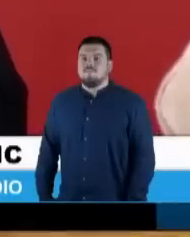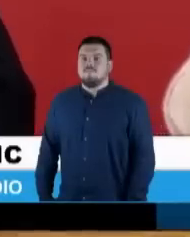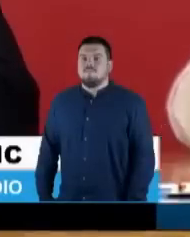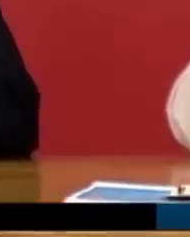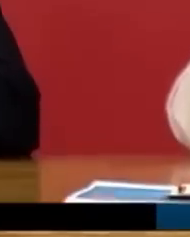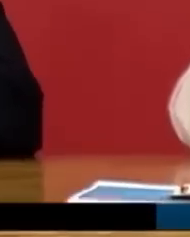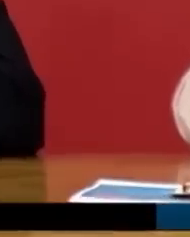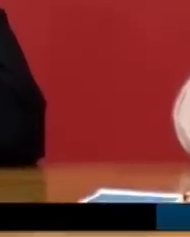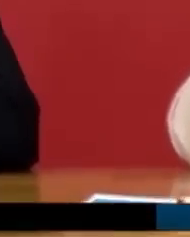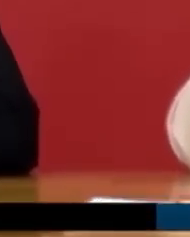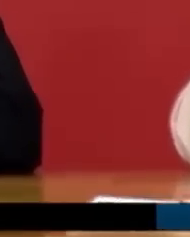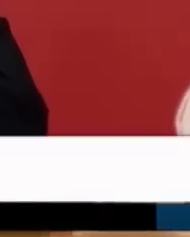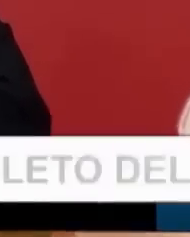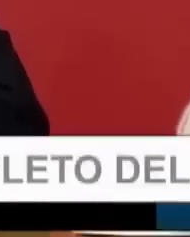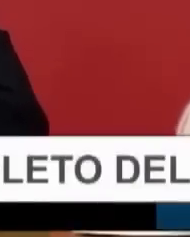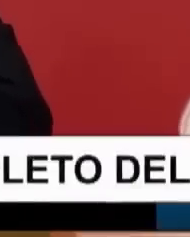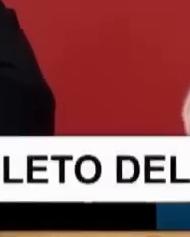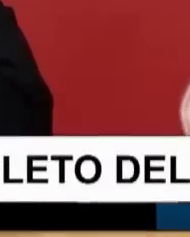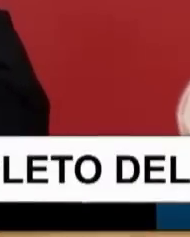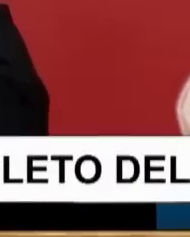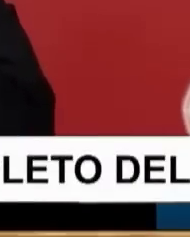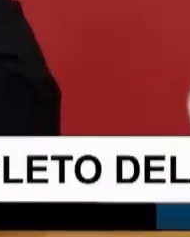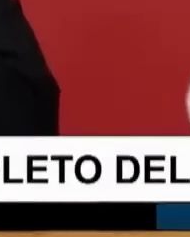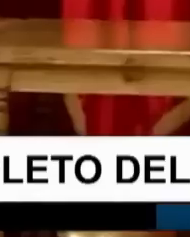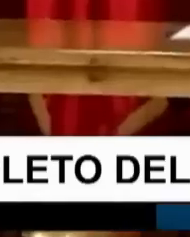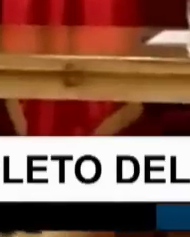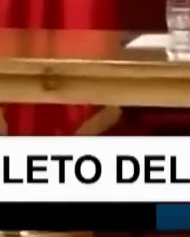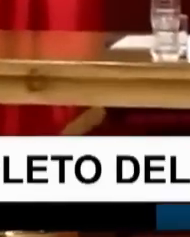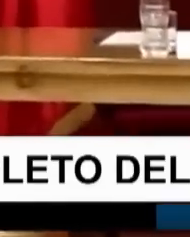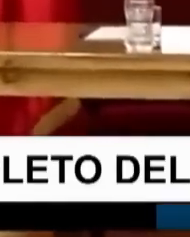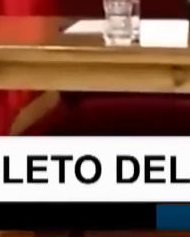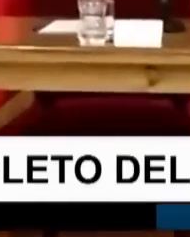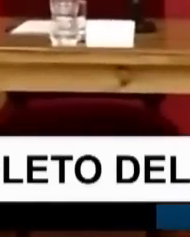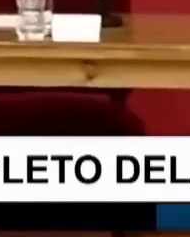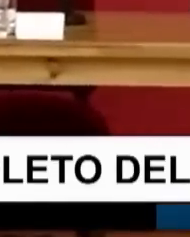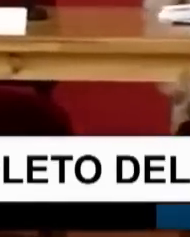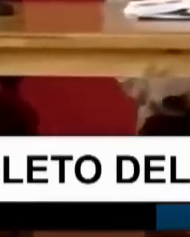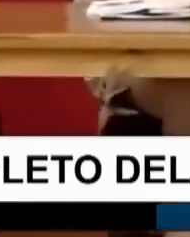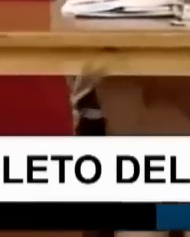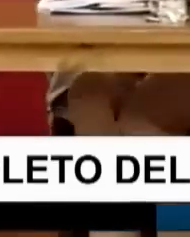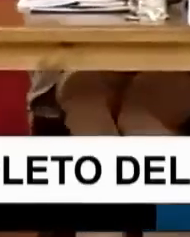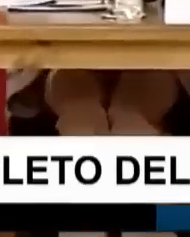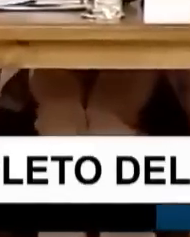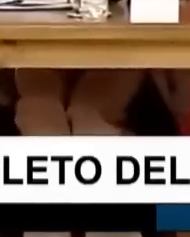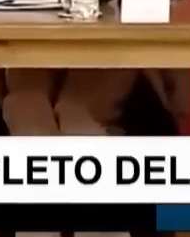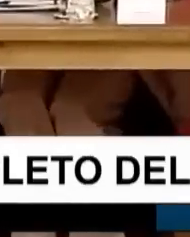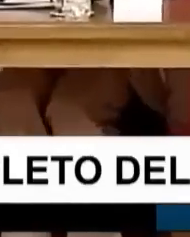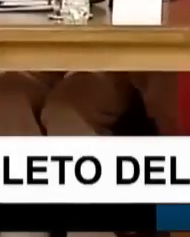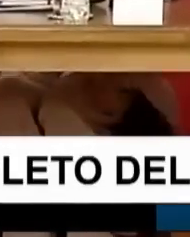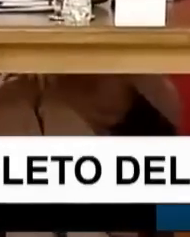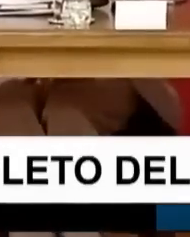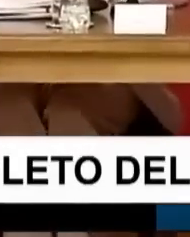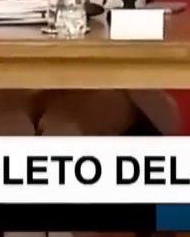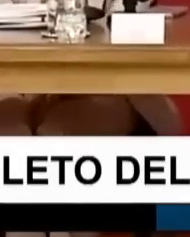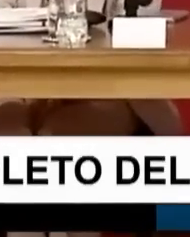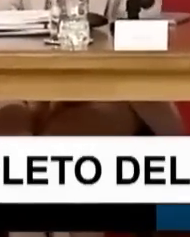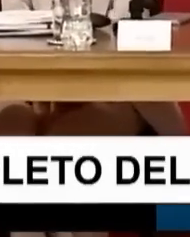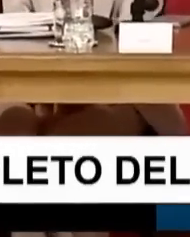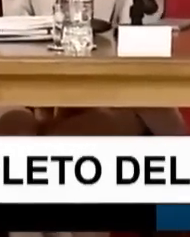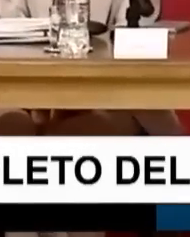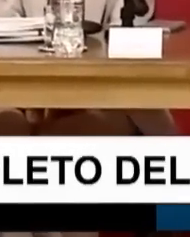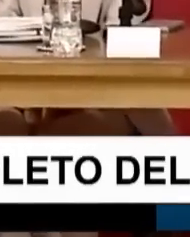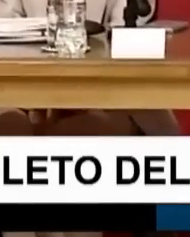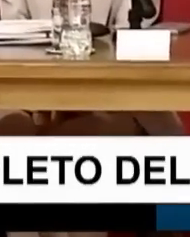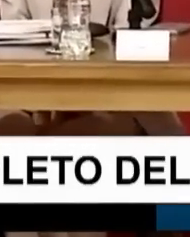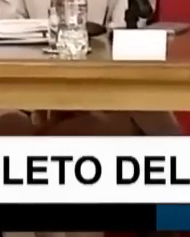existir acá es un cambio de conducción, de que se deje de gobernar para una sola coalición de gobierno. No se saca nada con hacer cambios en el equipo